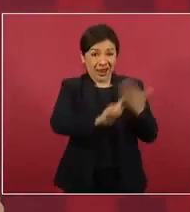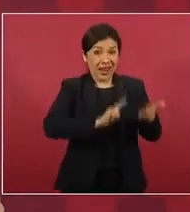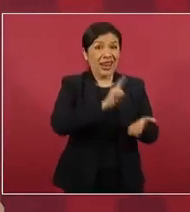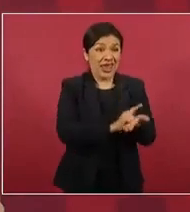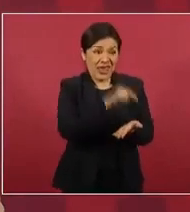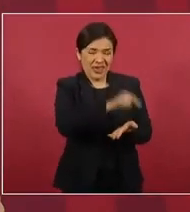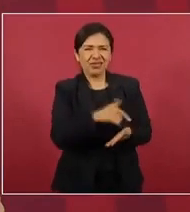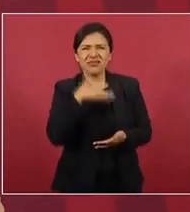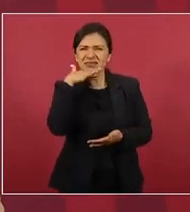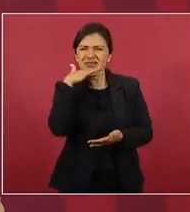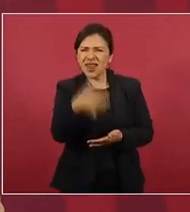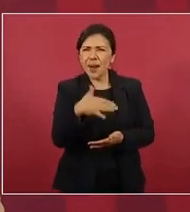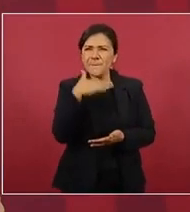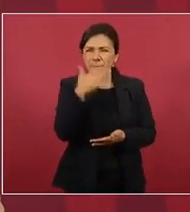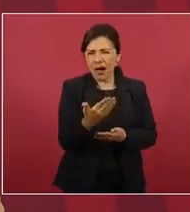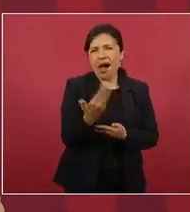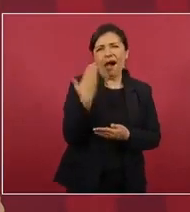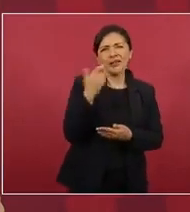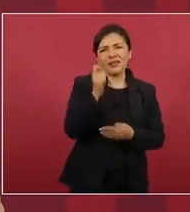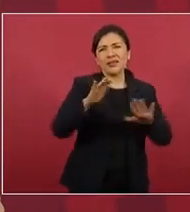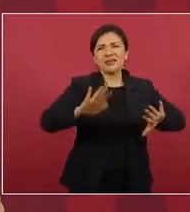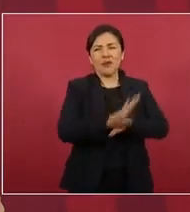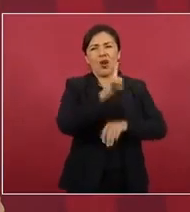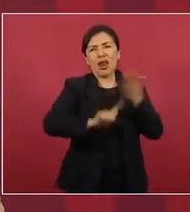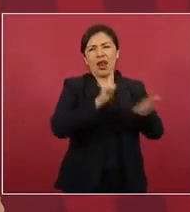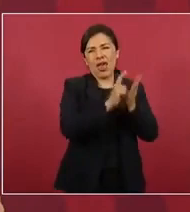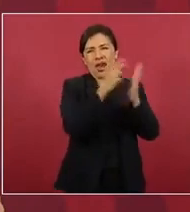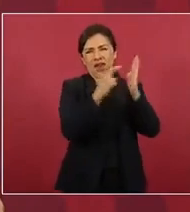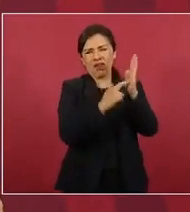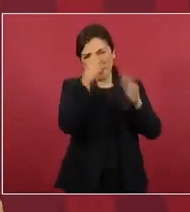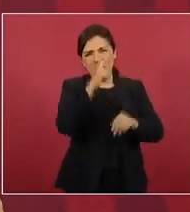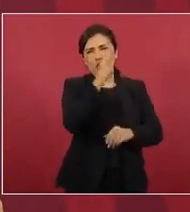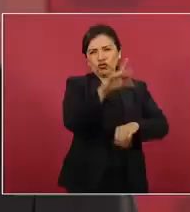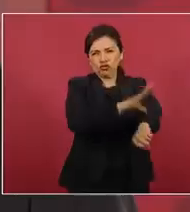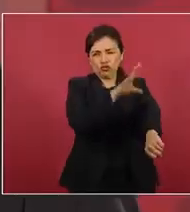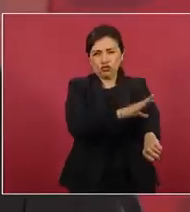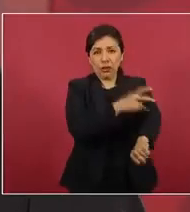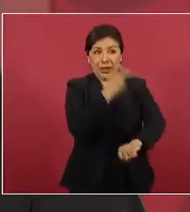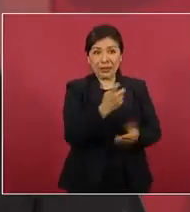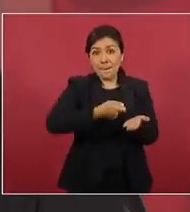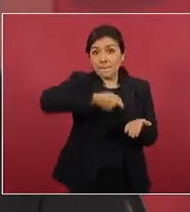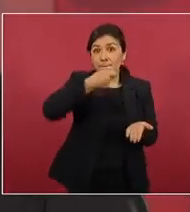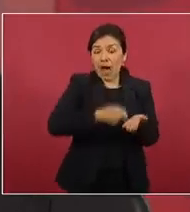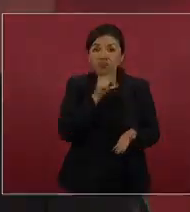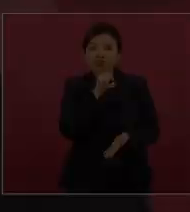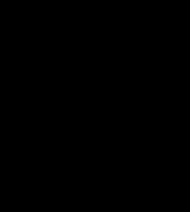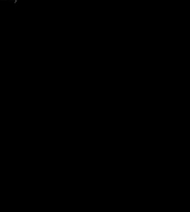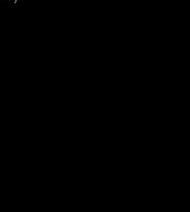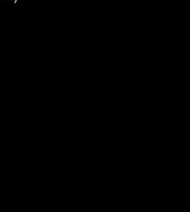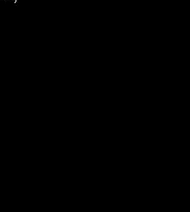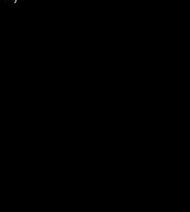energética que se aprobó y está